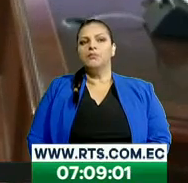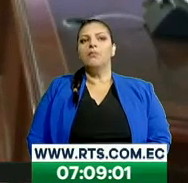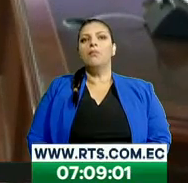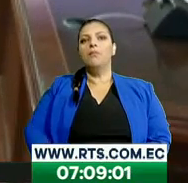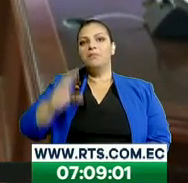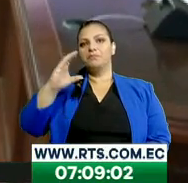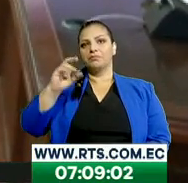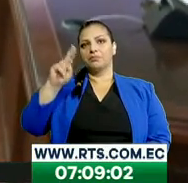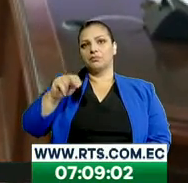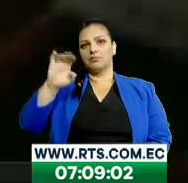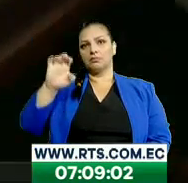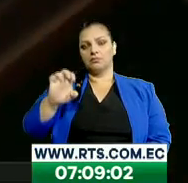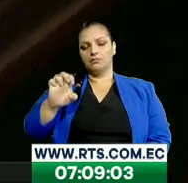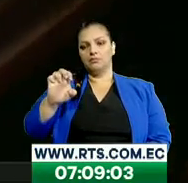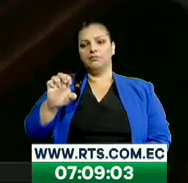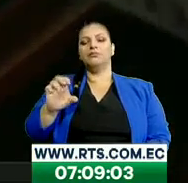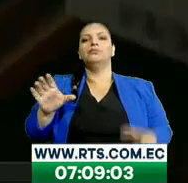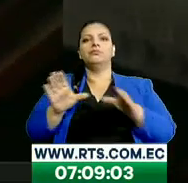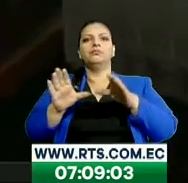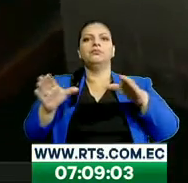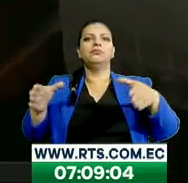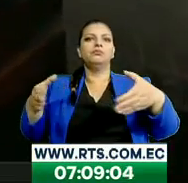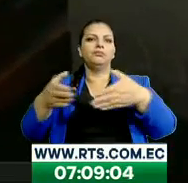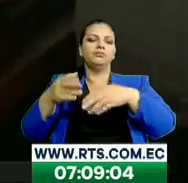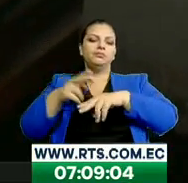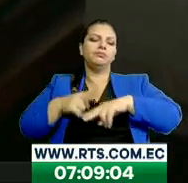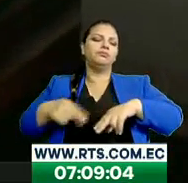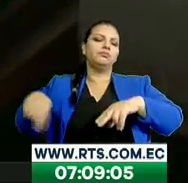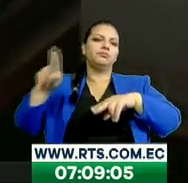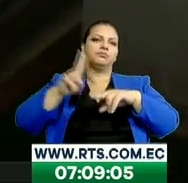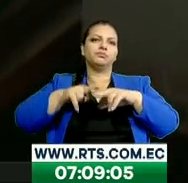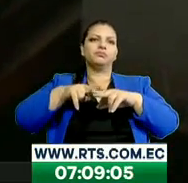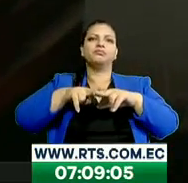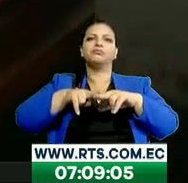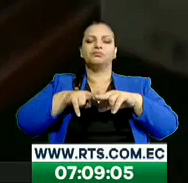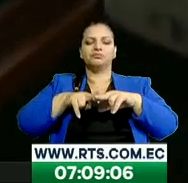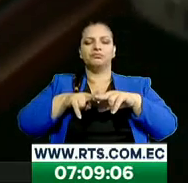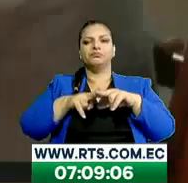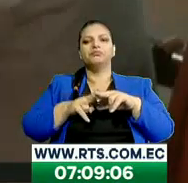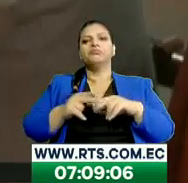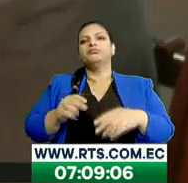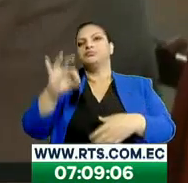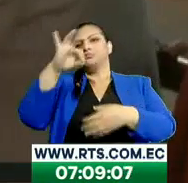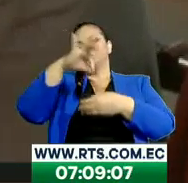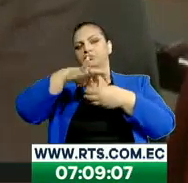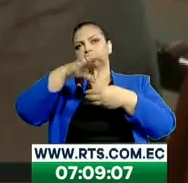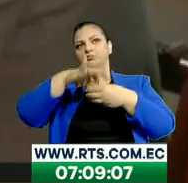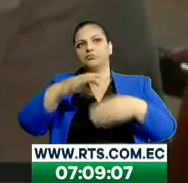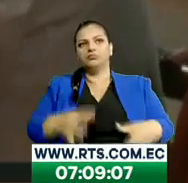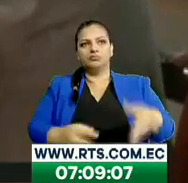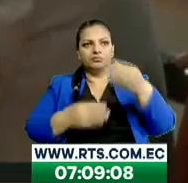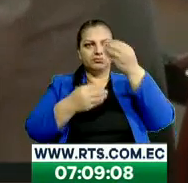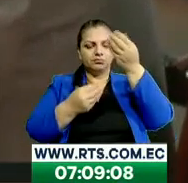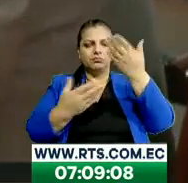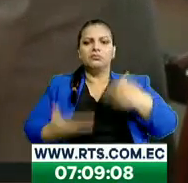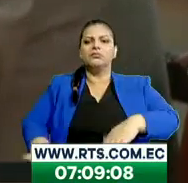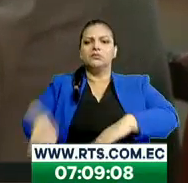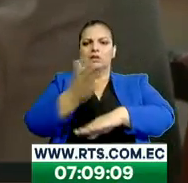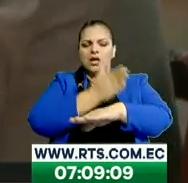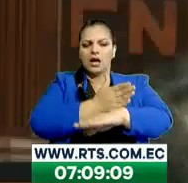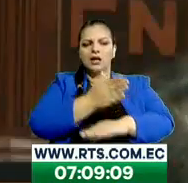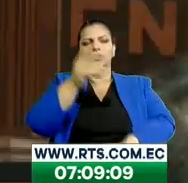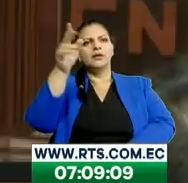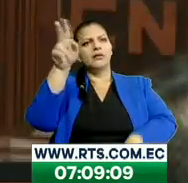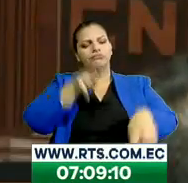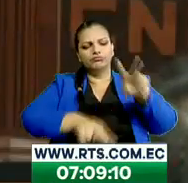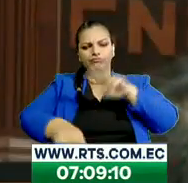Nacional Electoral Transitorio luego de 3 meses de trabajo. La cifra fue consolidada después de la depuración en la que se eliminaron